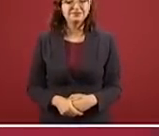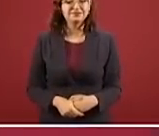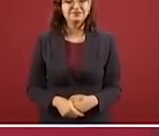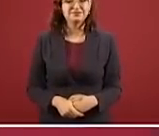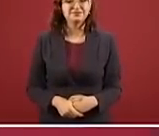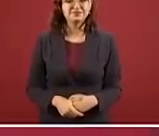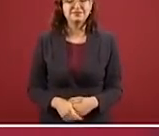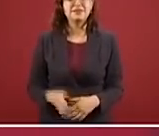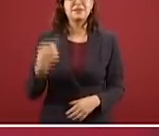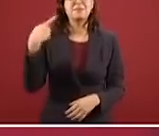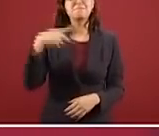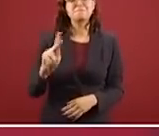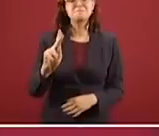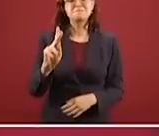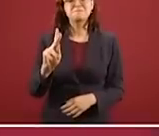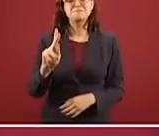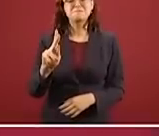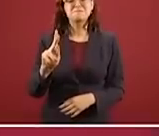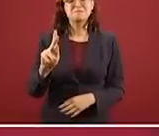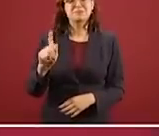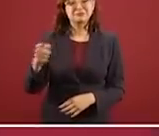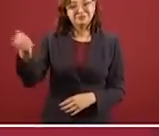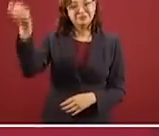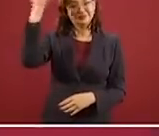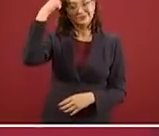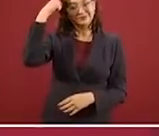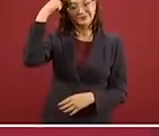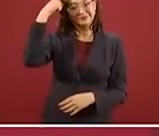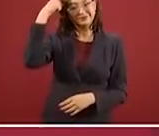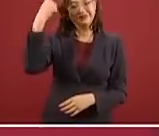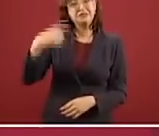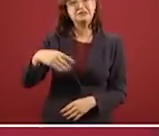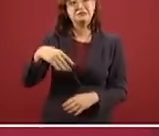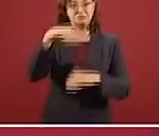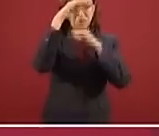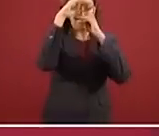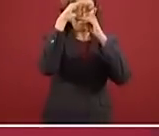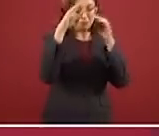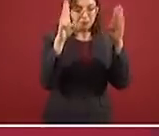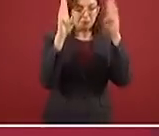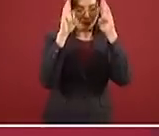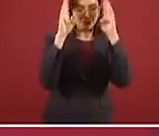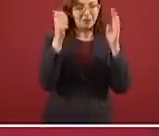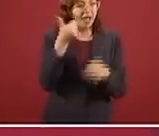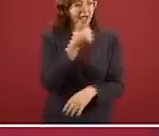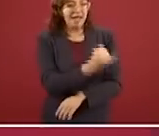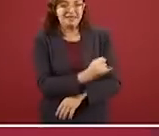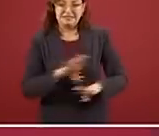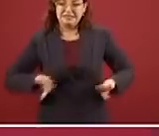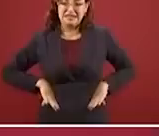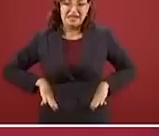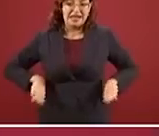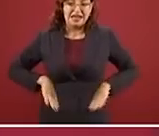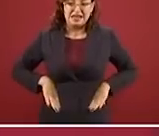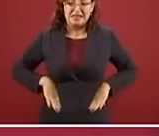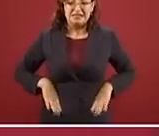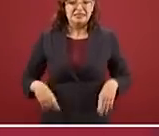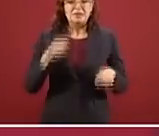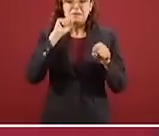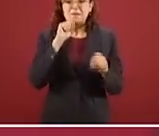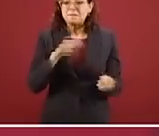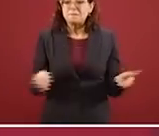Pero es un asunto del pensamiento conservador. Es algo parecido a lo